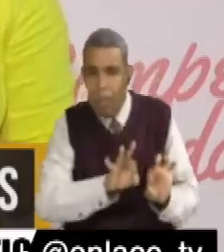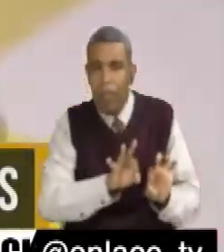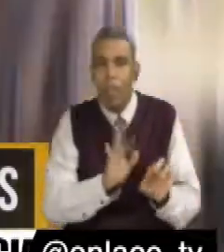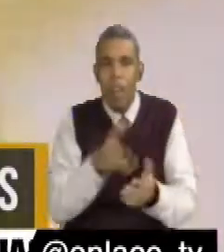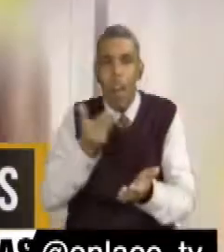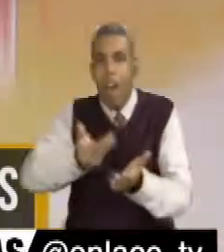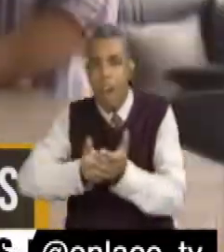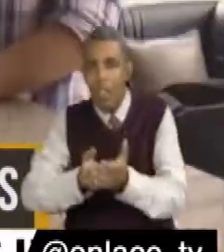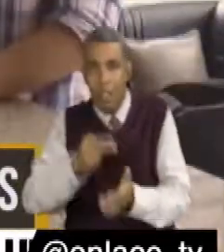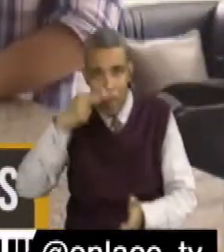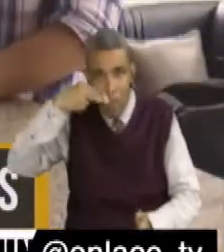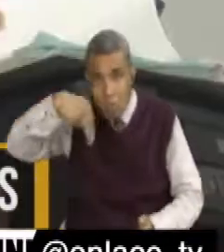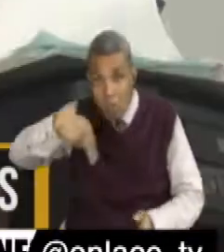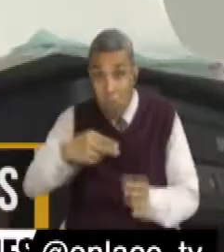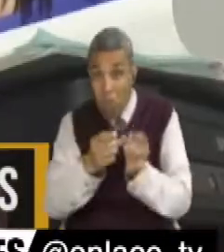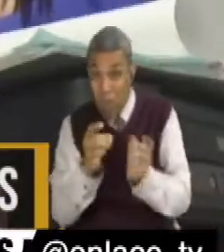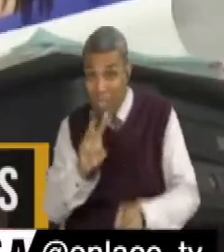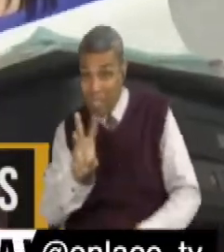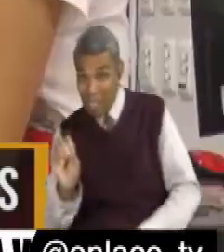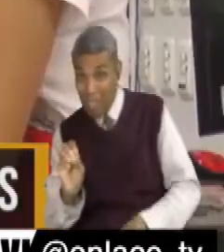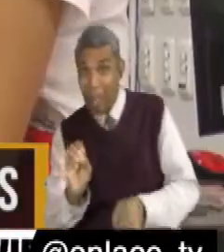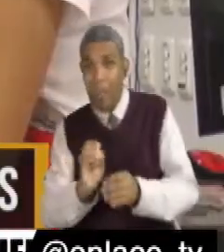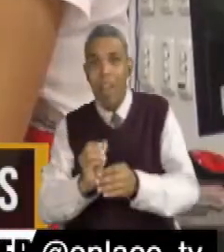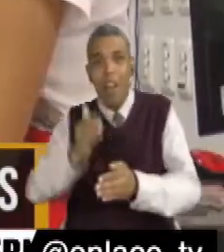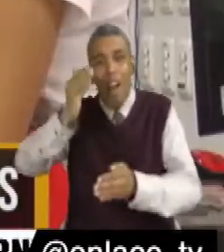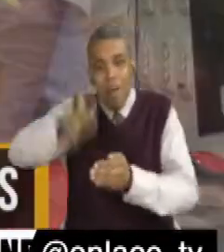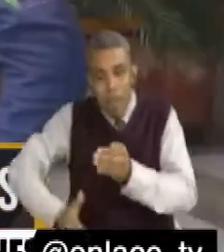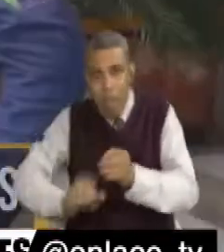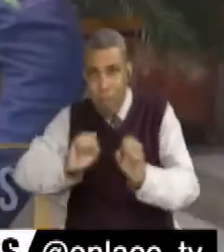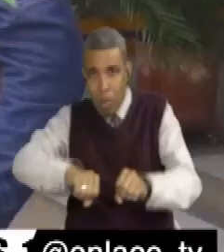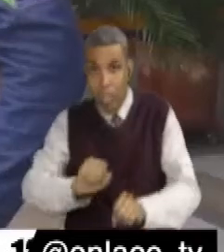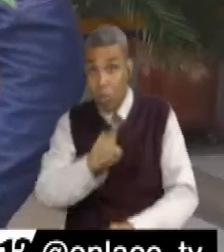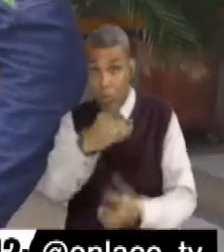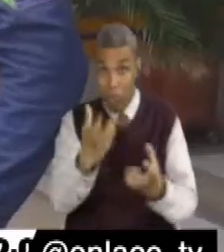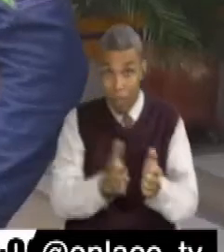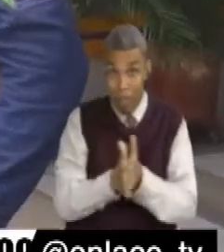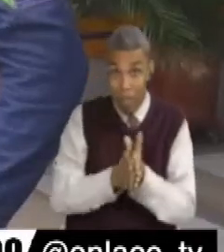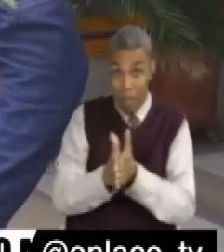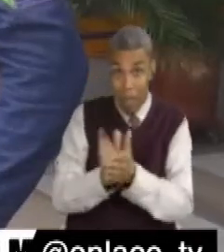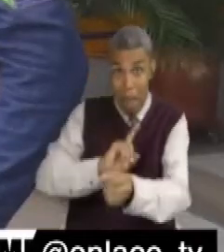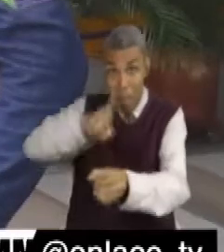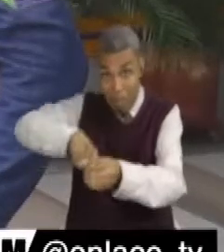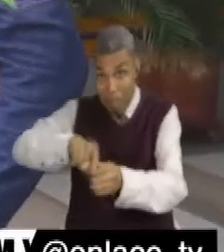junio de 2017. Aún está tiempo de vincular su empresa a este programa y obtener sus beneficios.